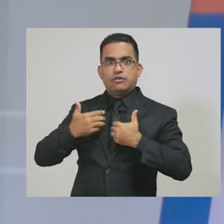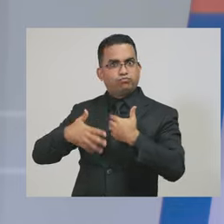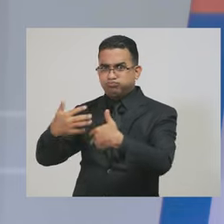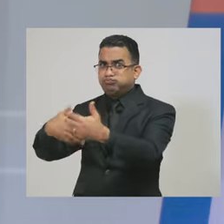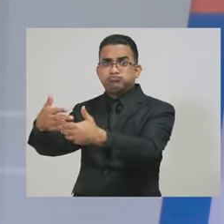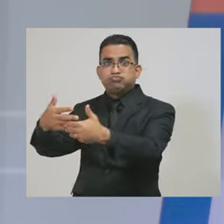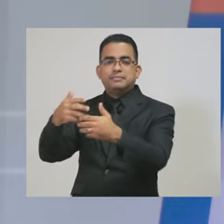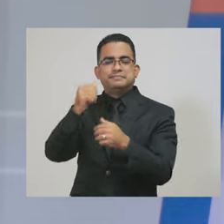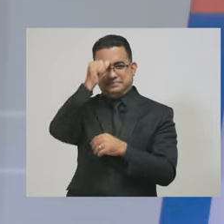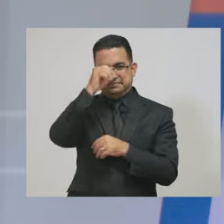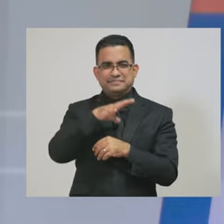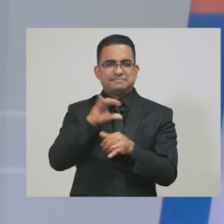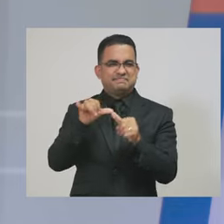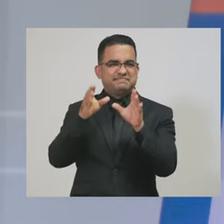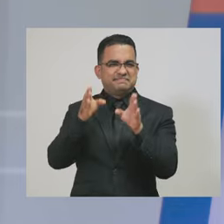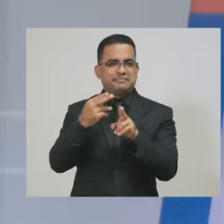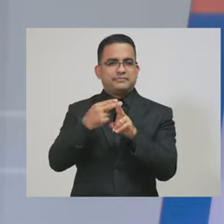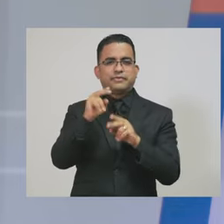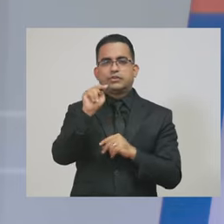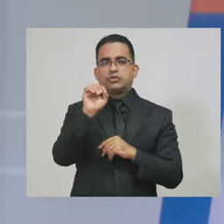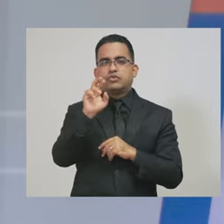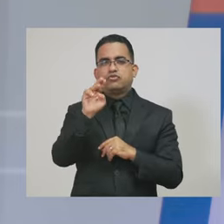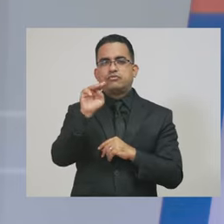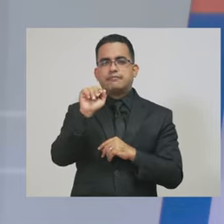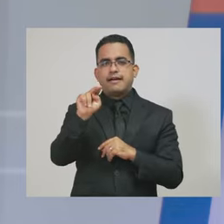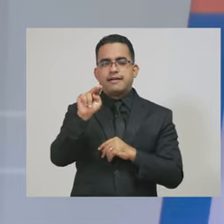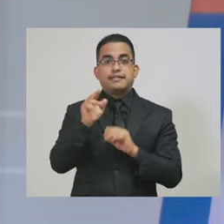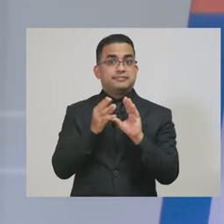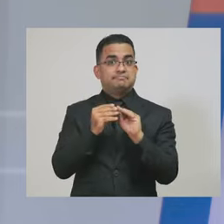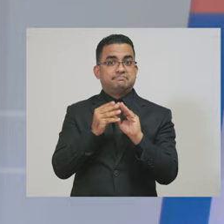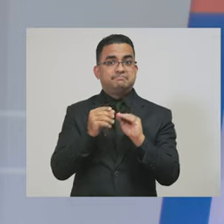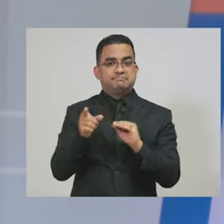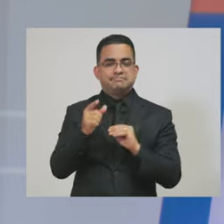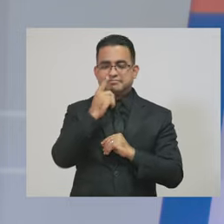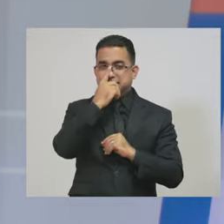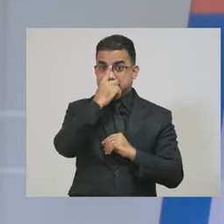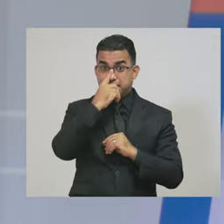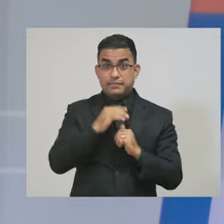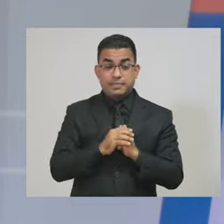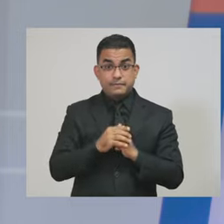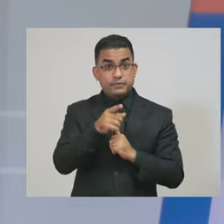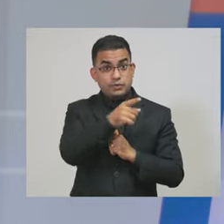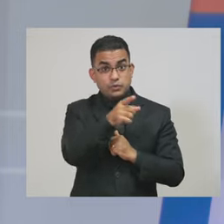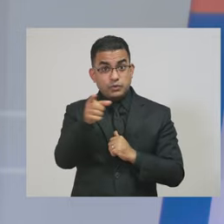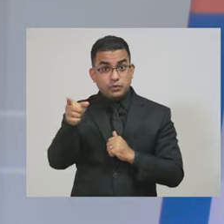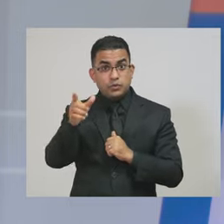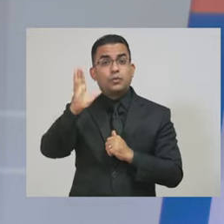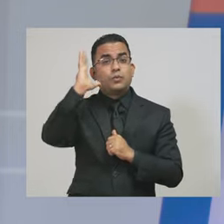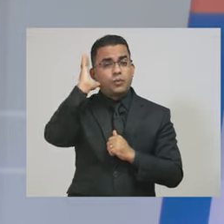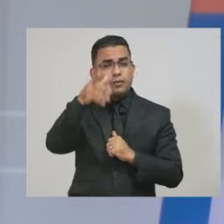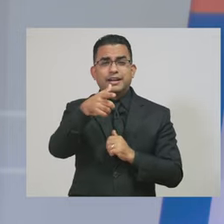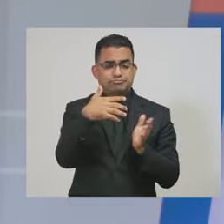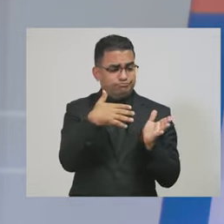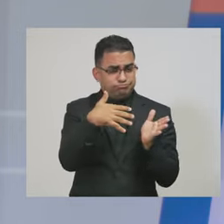decía norman foster gran arquitecto de la humanidad esos